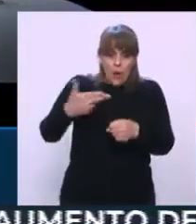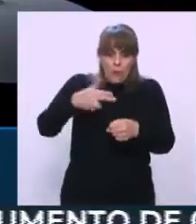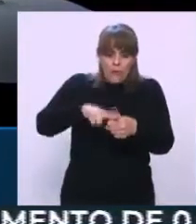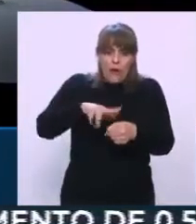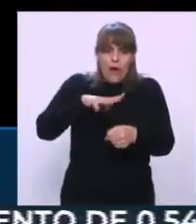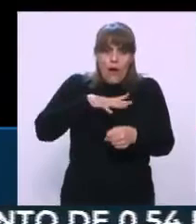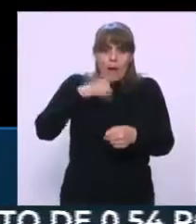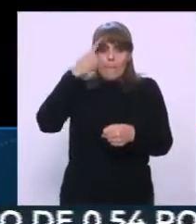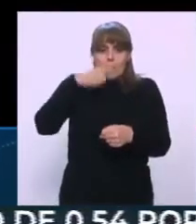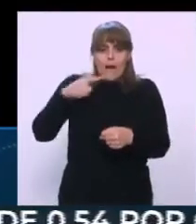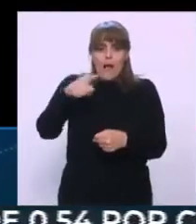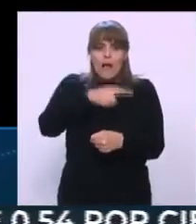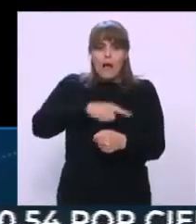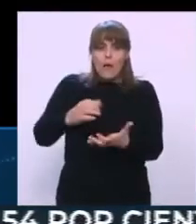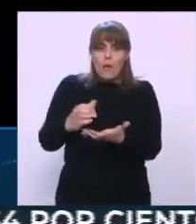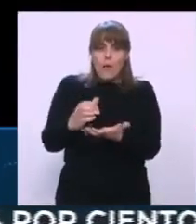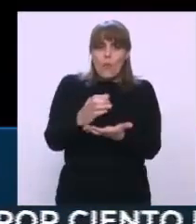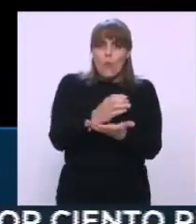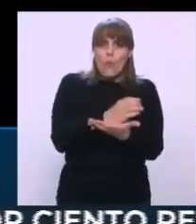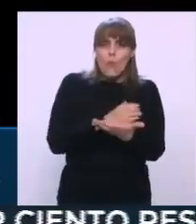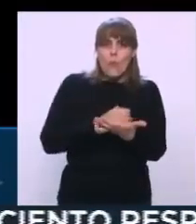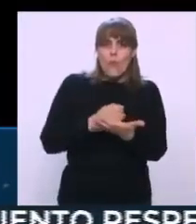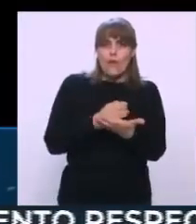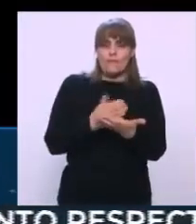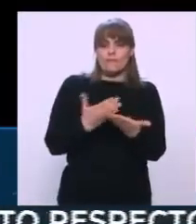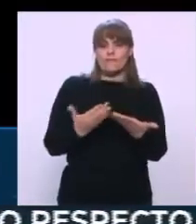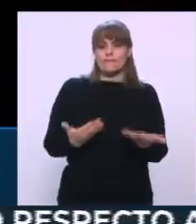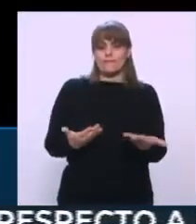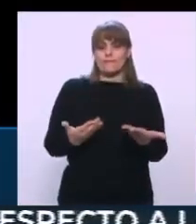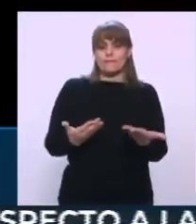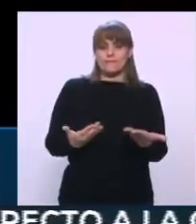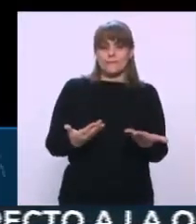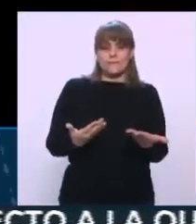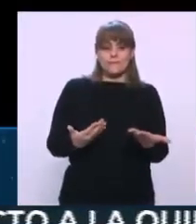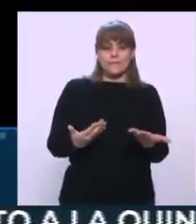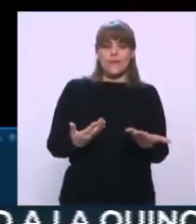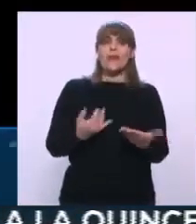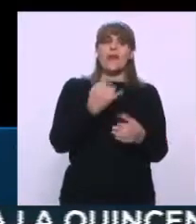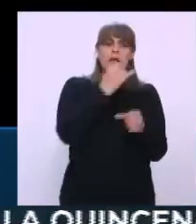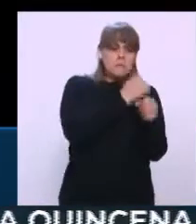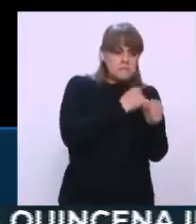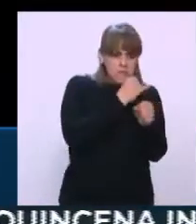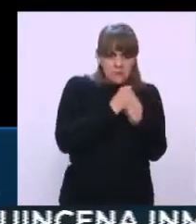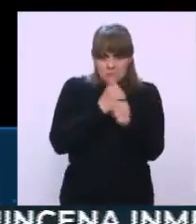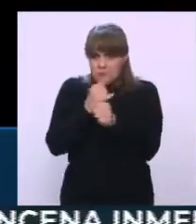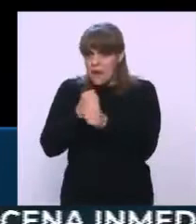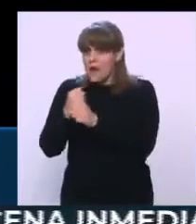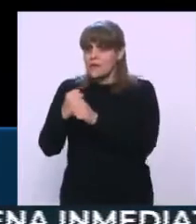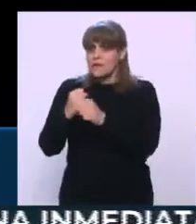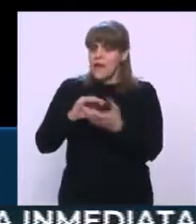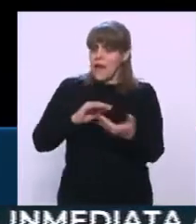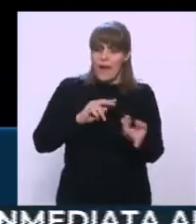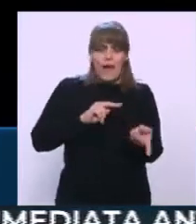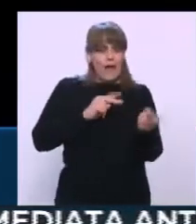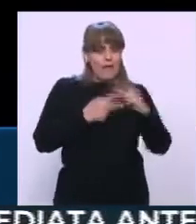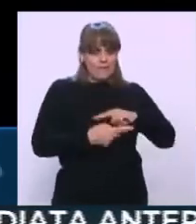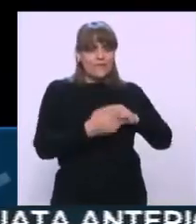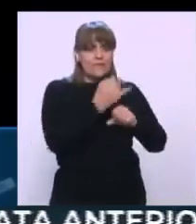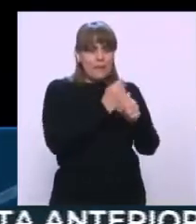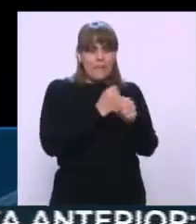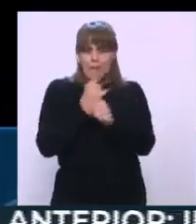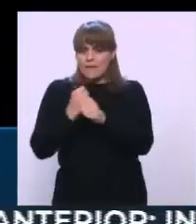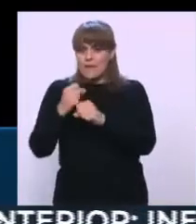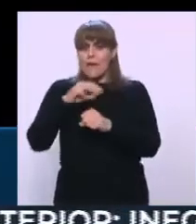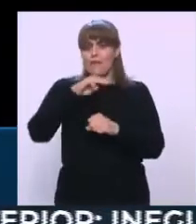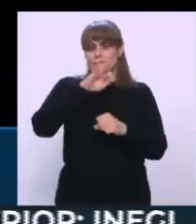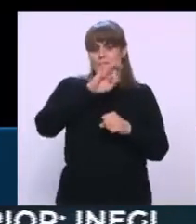poder sanar a los homosexuales. Hay investigaciones, en contraparte, como la de Cédric Martel,